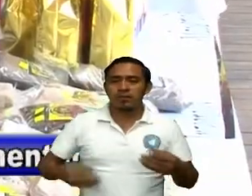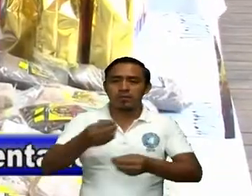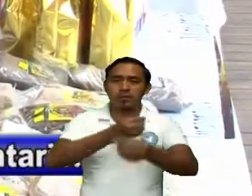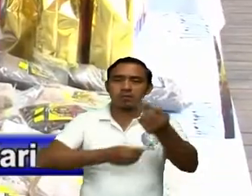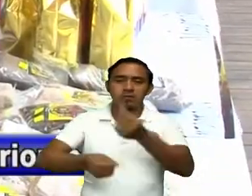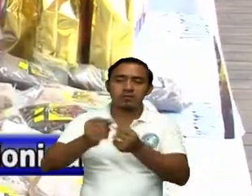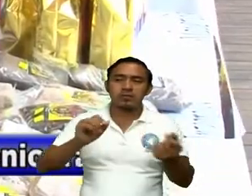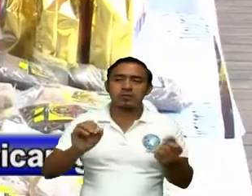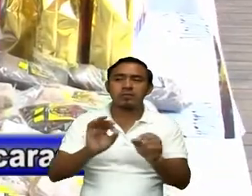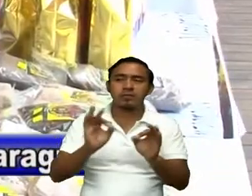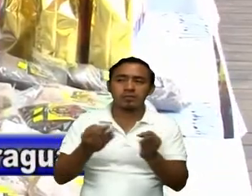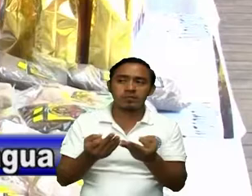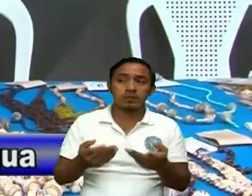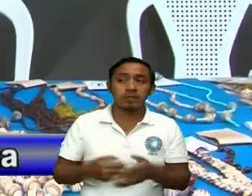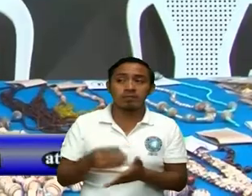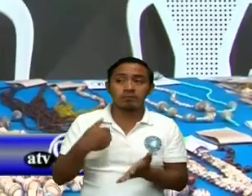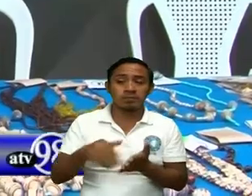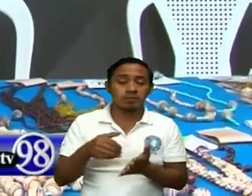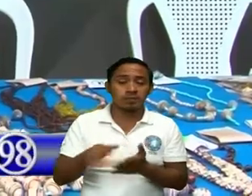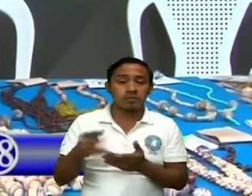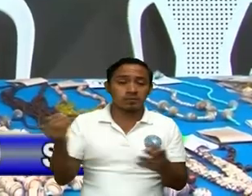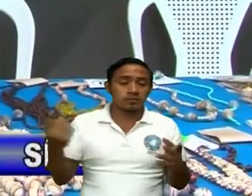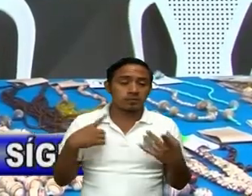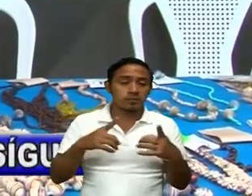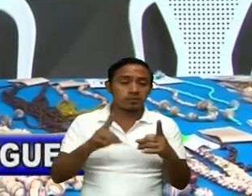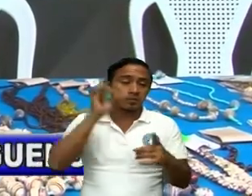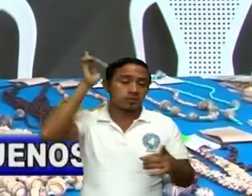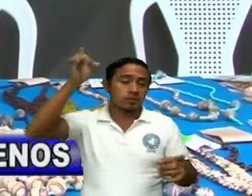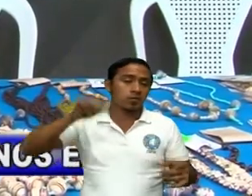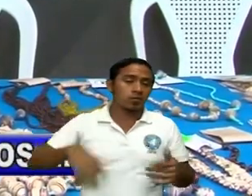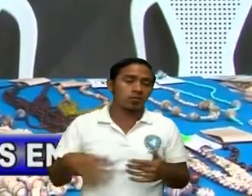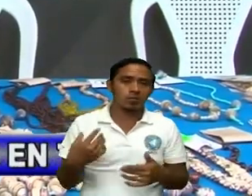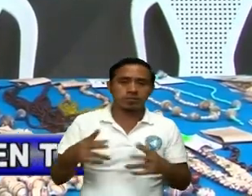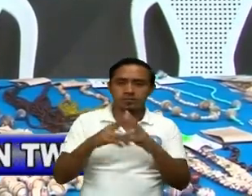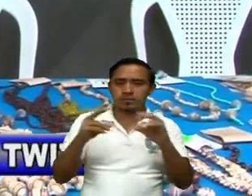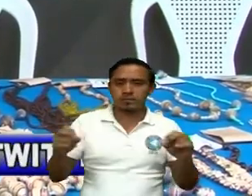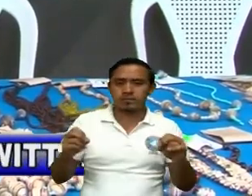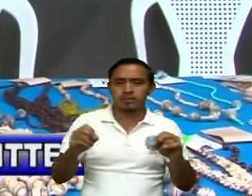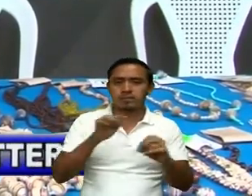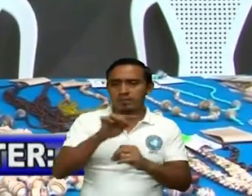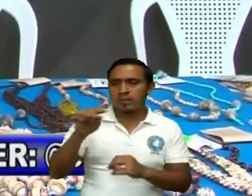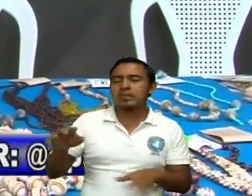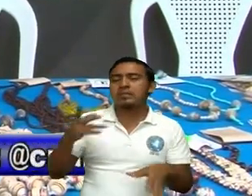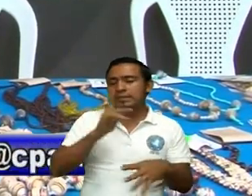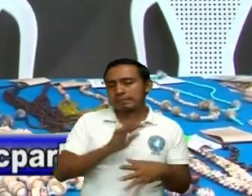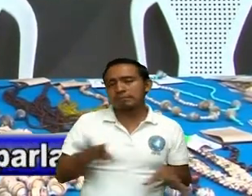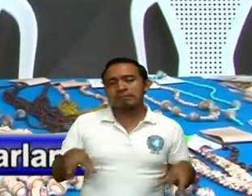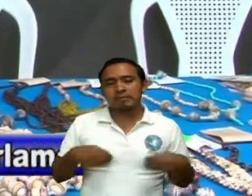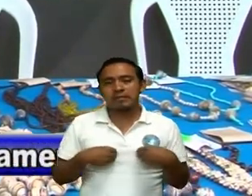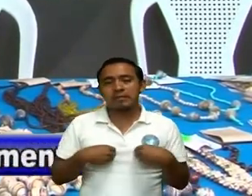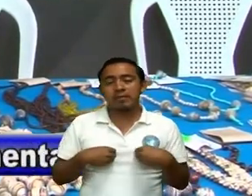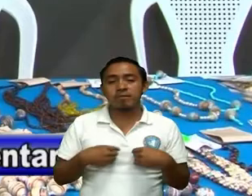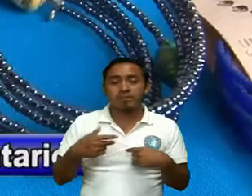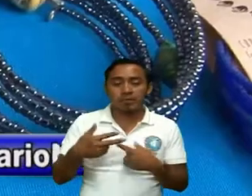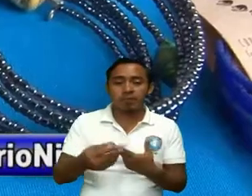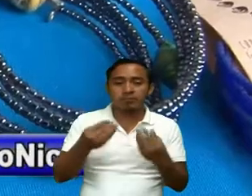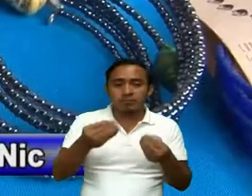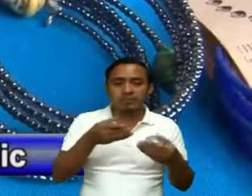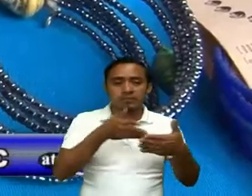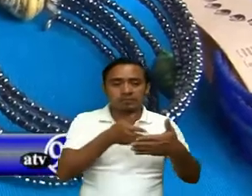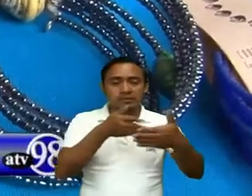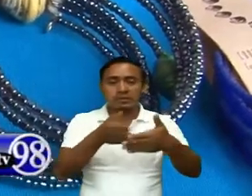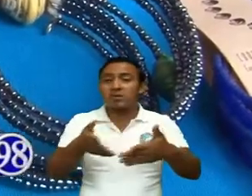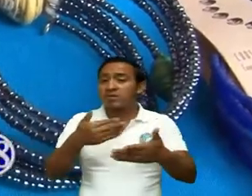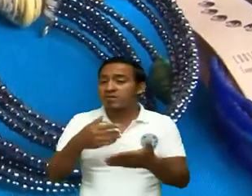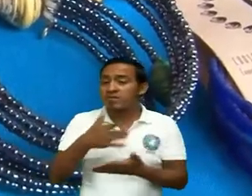Economía Familiar para facilitar el desarrollo del emprendimiento en nuestro país. Ellas admiten que el camino ha estado lleno de